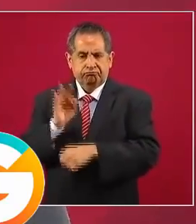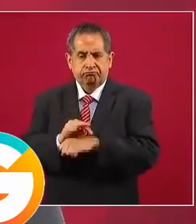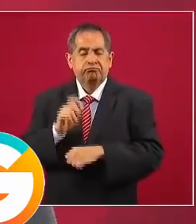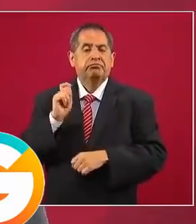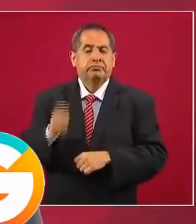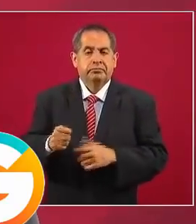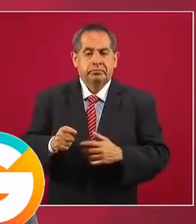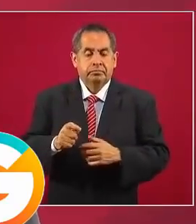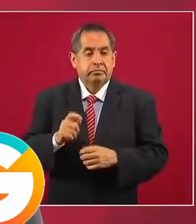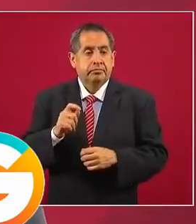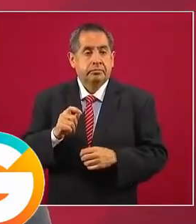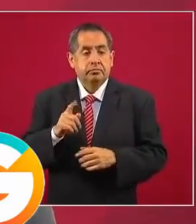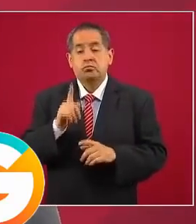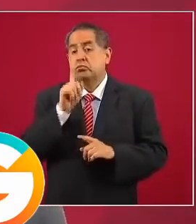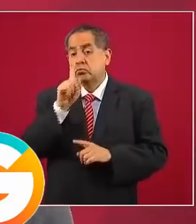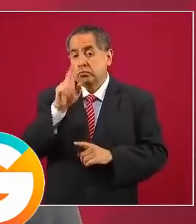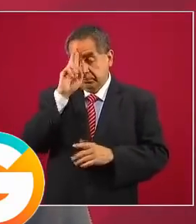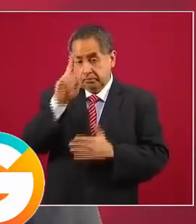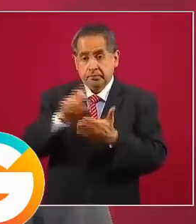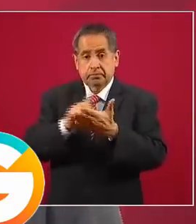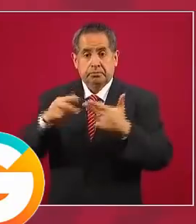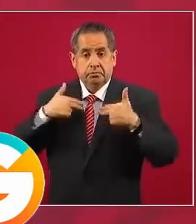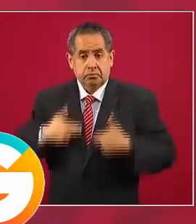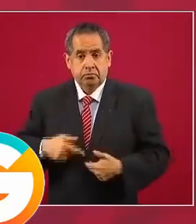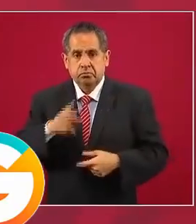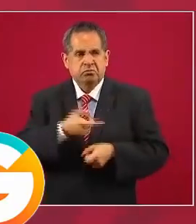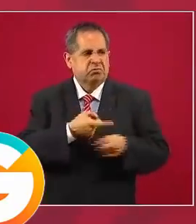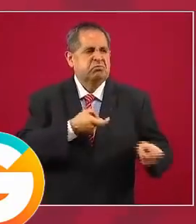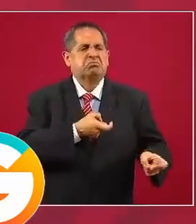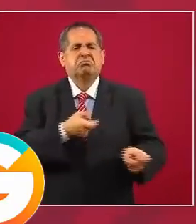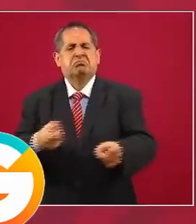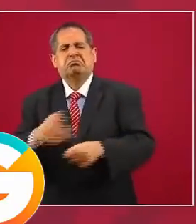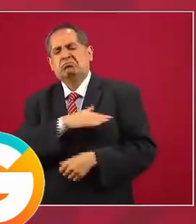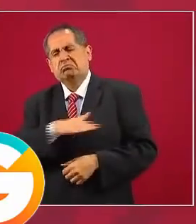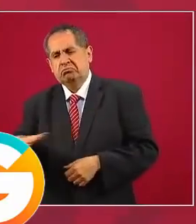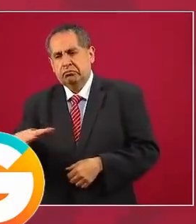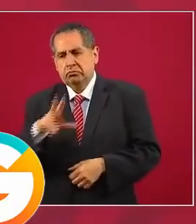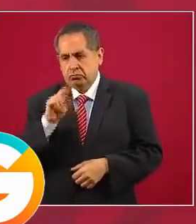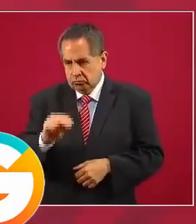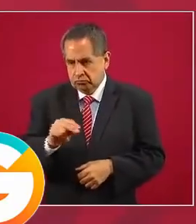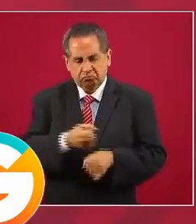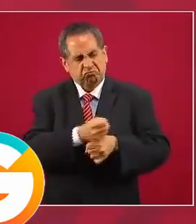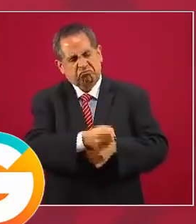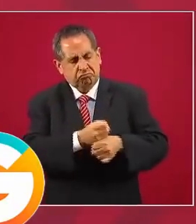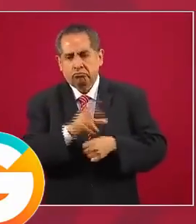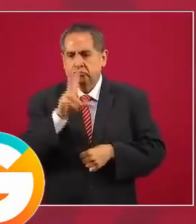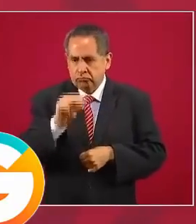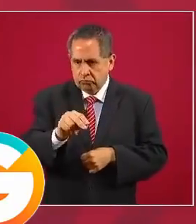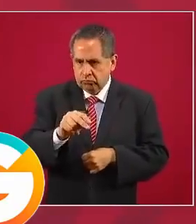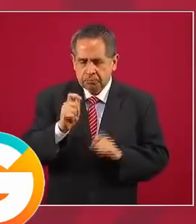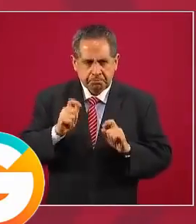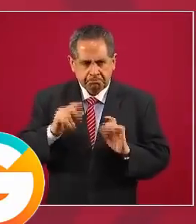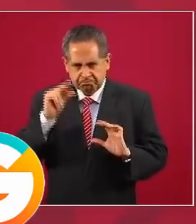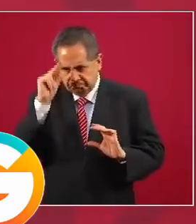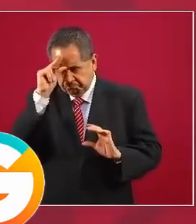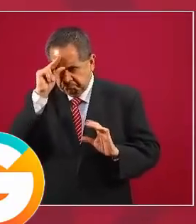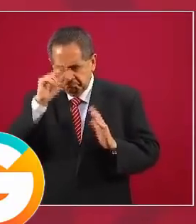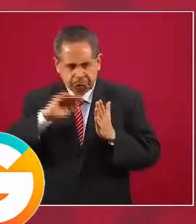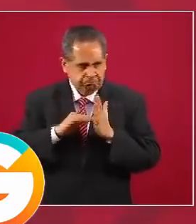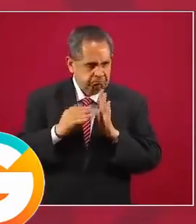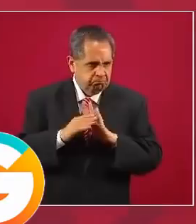sin violar derechos humanos, sin masacre, sin tortura, con inteligencia,